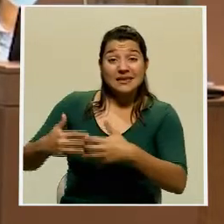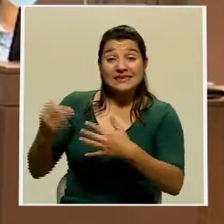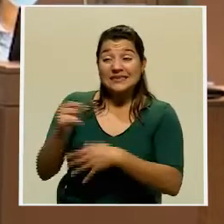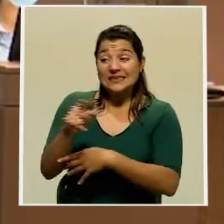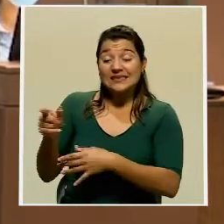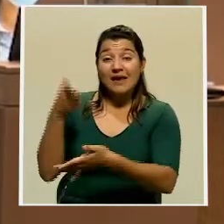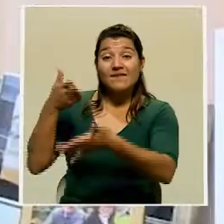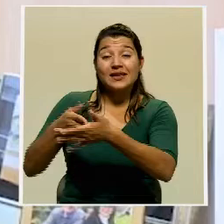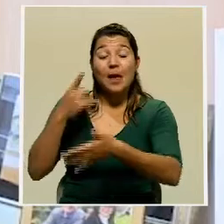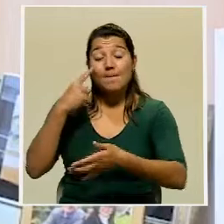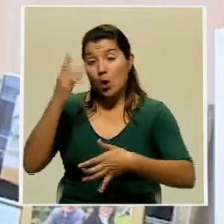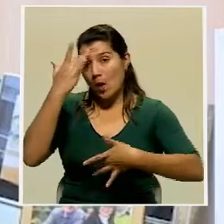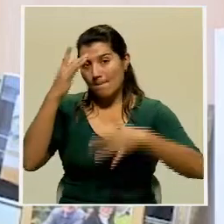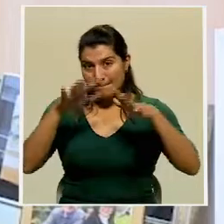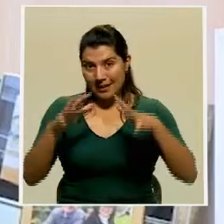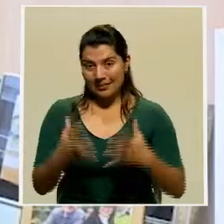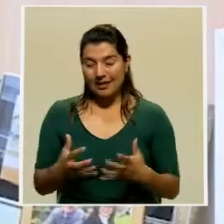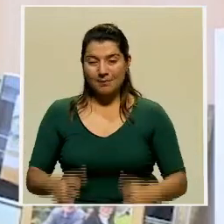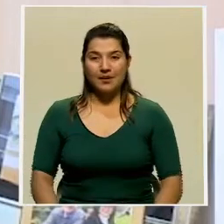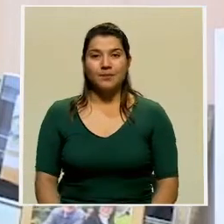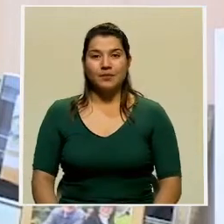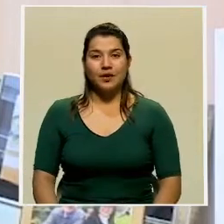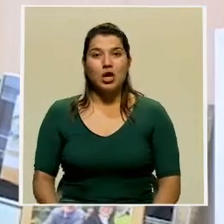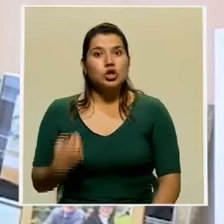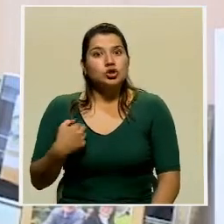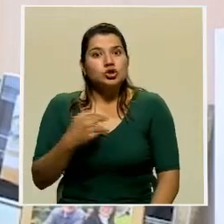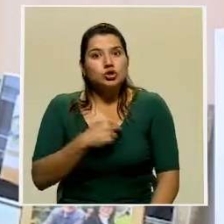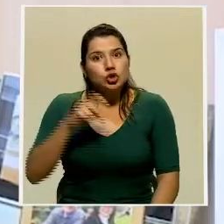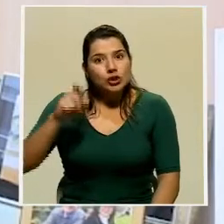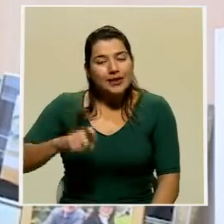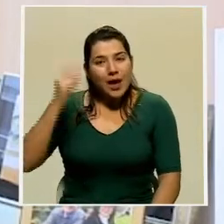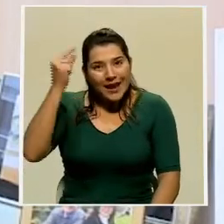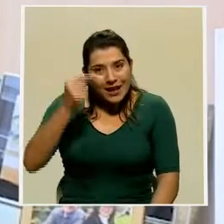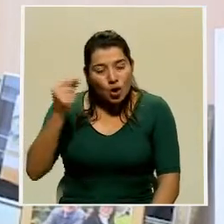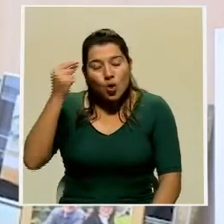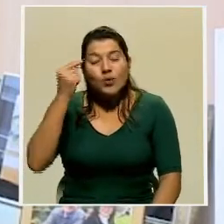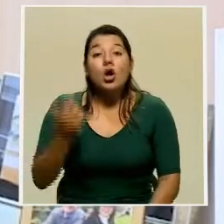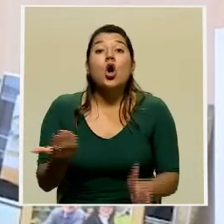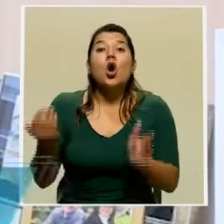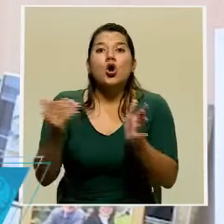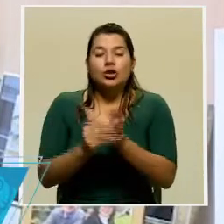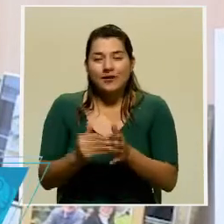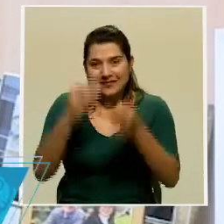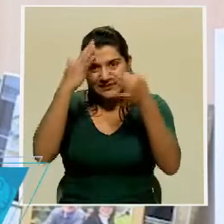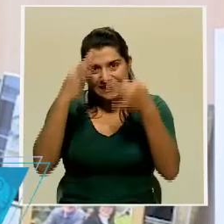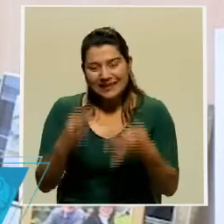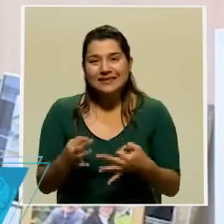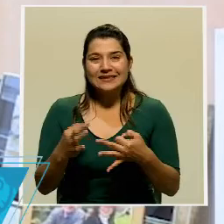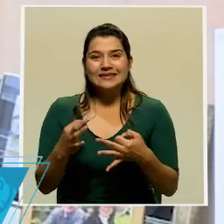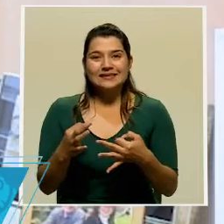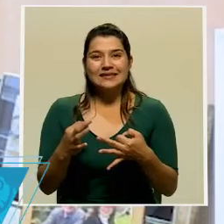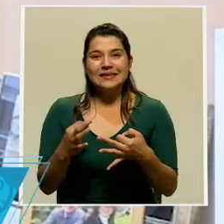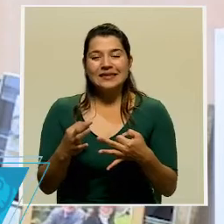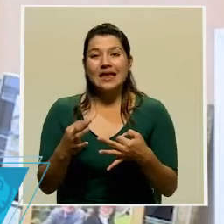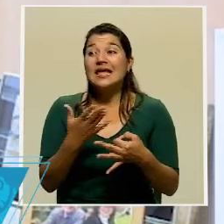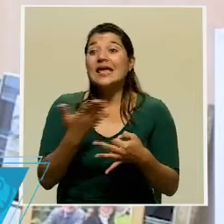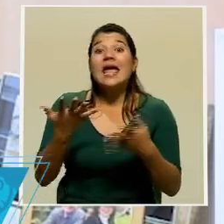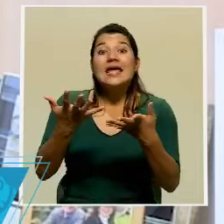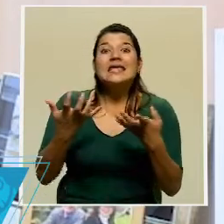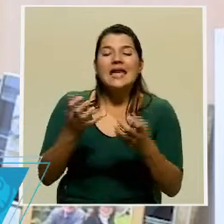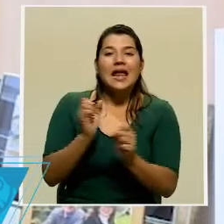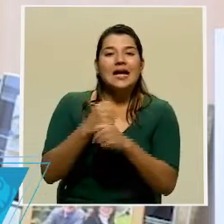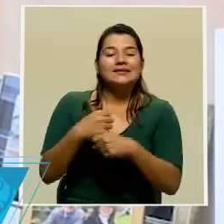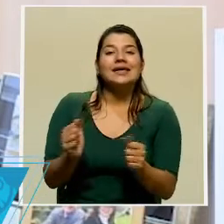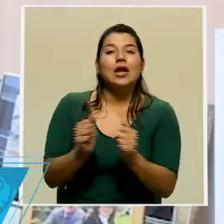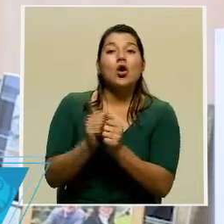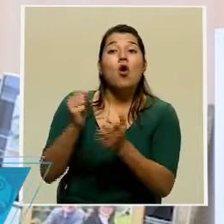por la pandemia. Realmente que el gobierno decida una vez más y en un tema nuevamente qué es lo que quiere hacer con el fondo de avales,